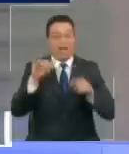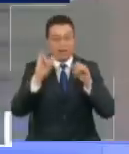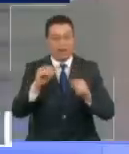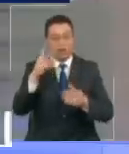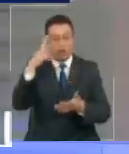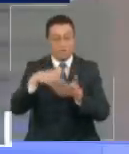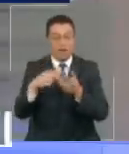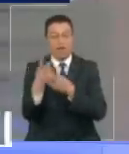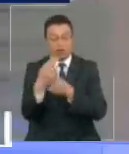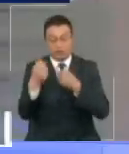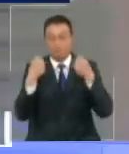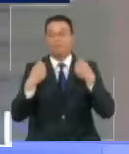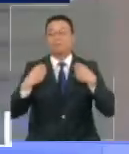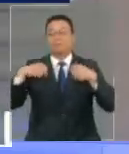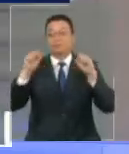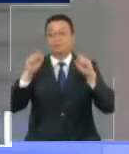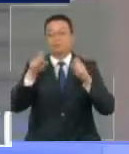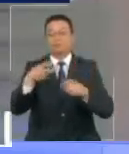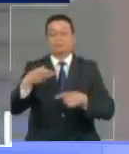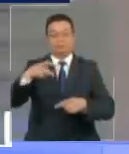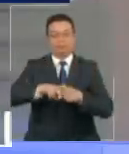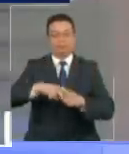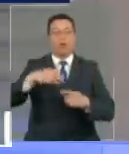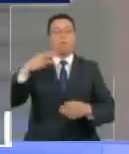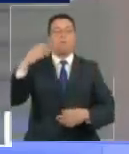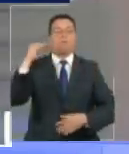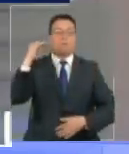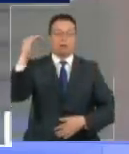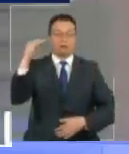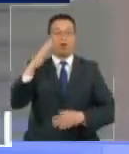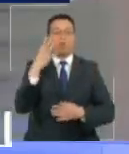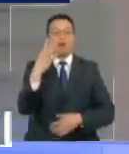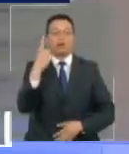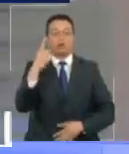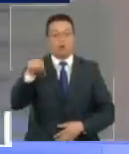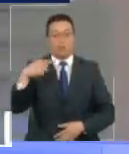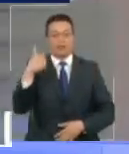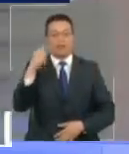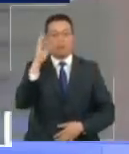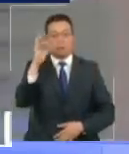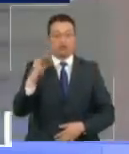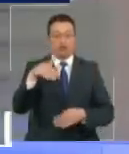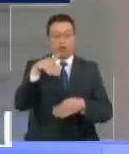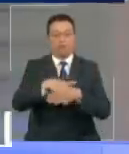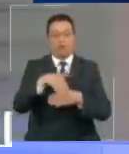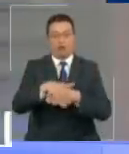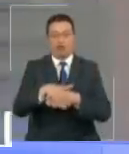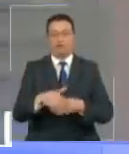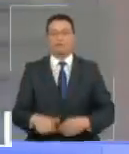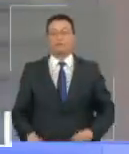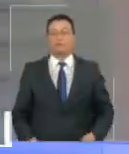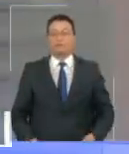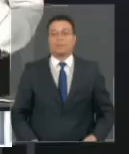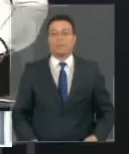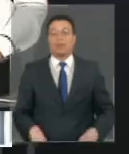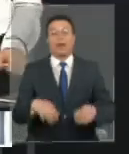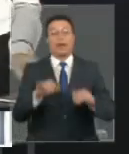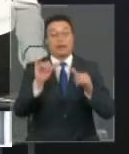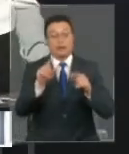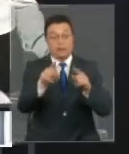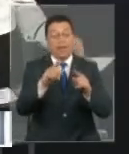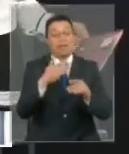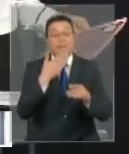que ganó, como ustedes pueden ver ya. El sillón municipal fue electo con más del 41,6% de los votos. Y quien también